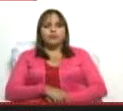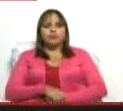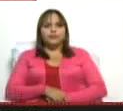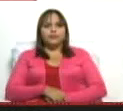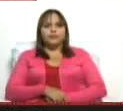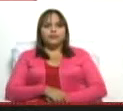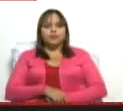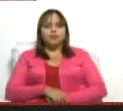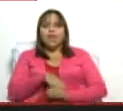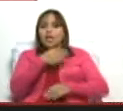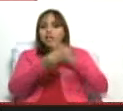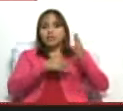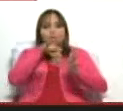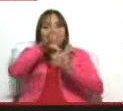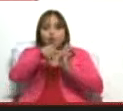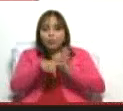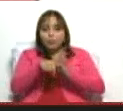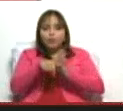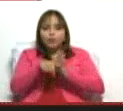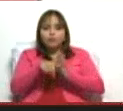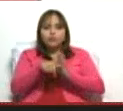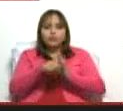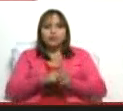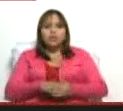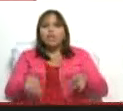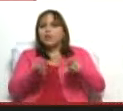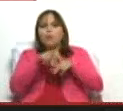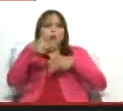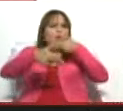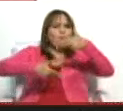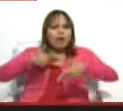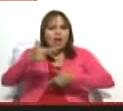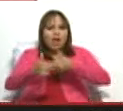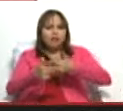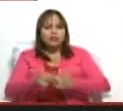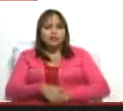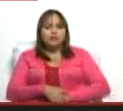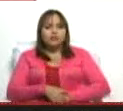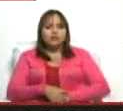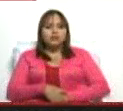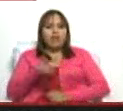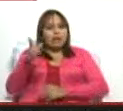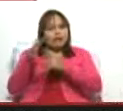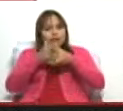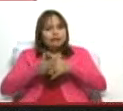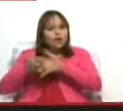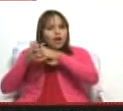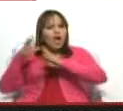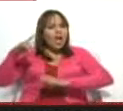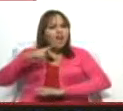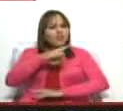Terminaron robándose, como atracadores que son, el avión de Entrasur.